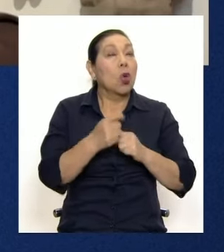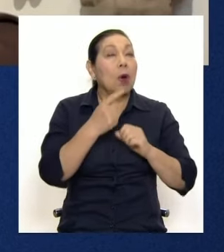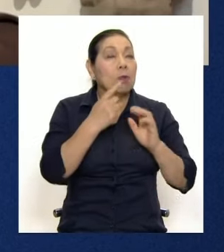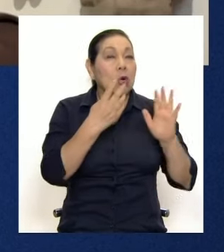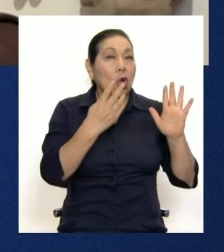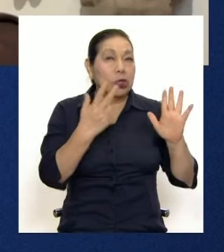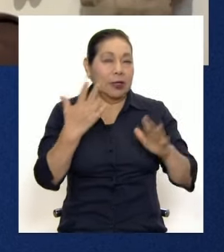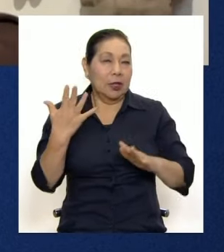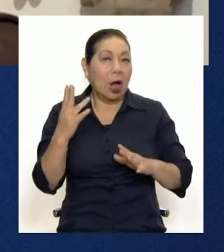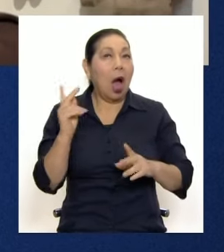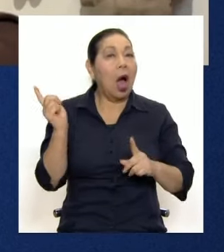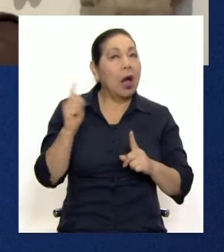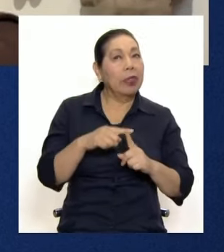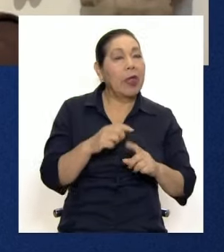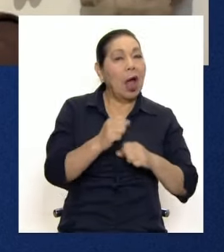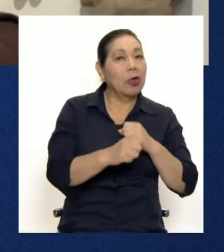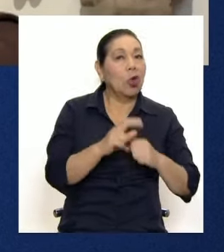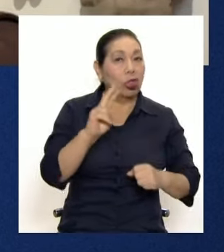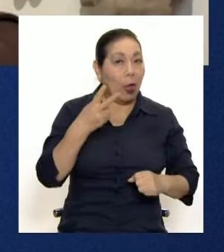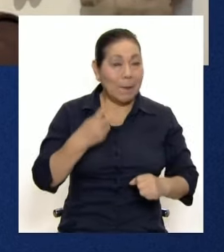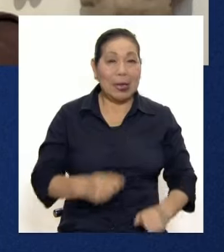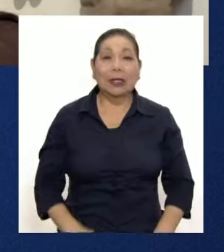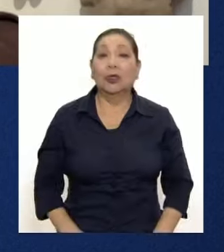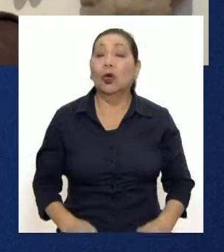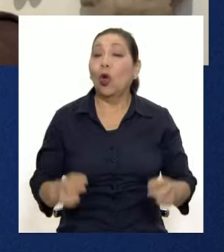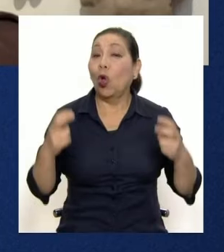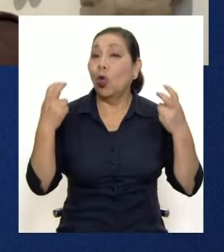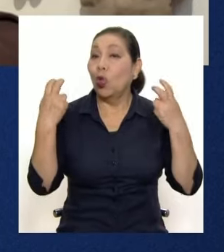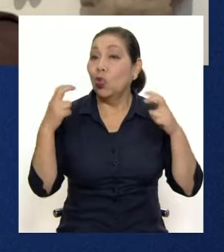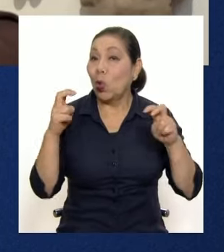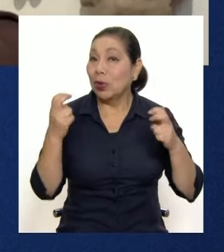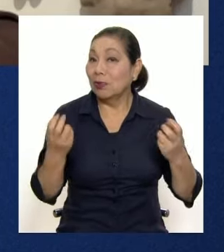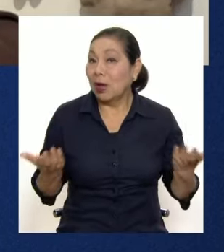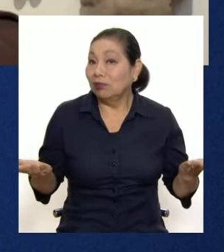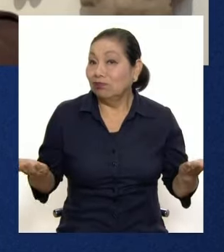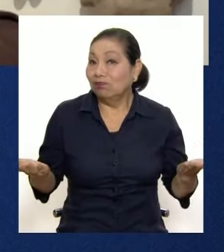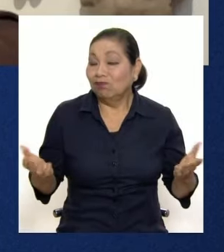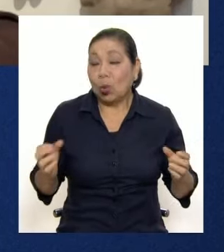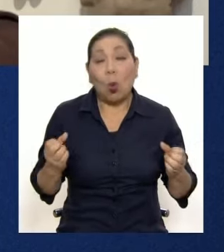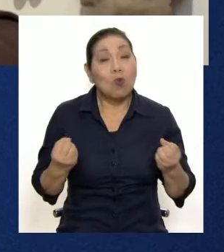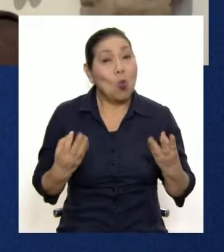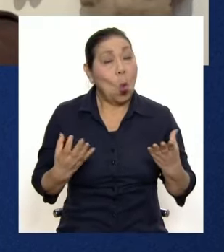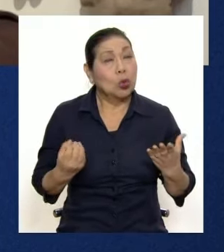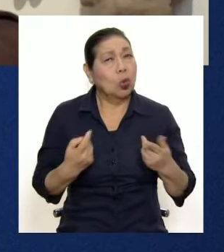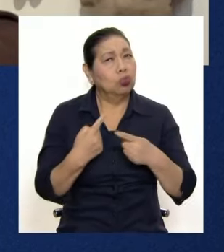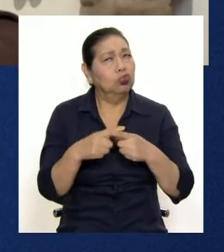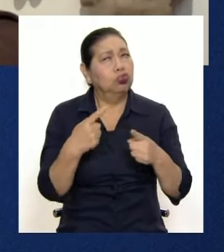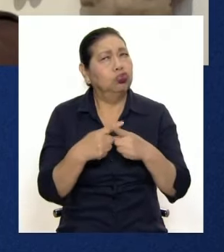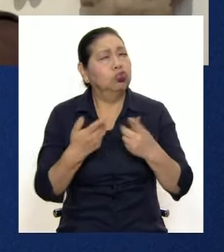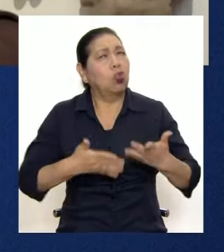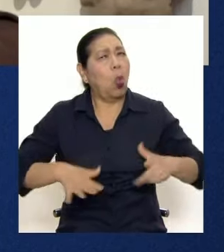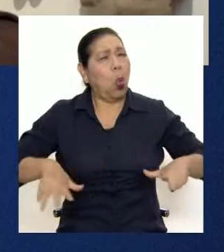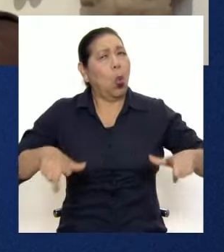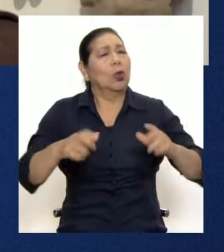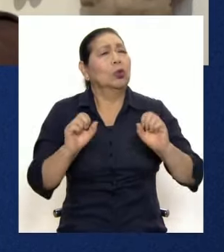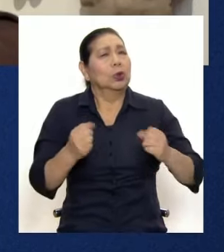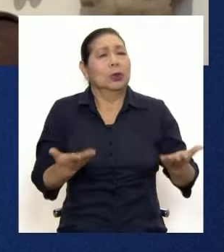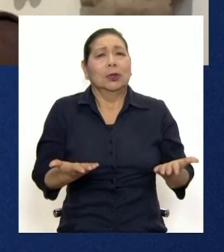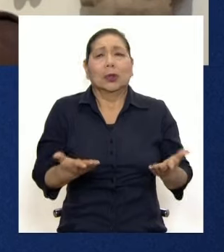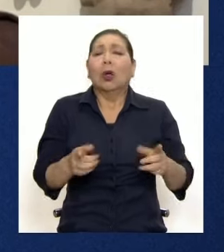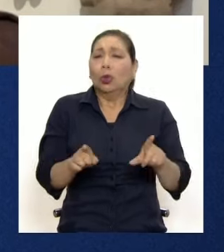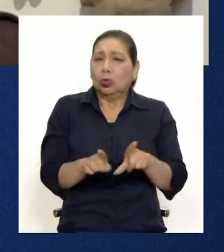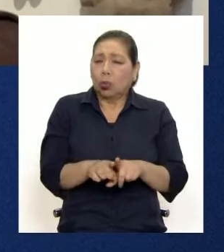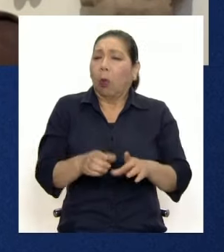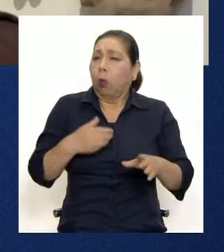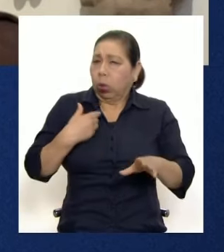hasta el año 2000 el el turismo tiene muchas virtudes y Esperamos que en el Perú se